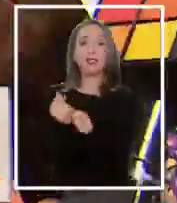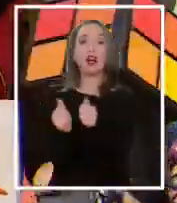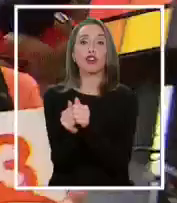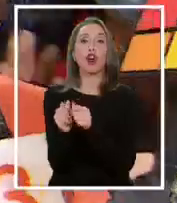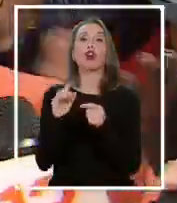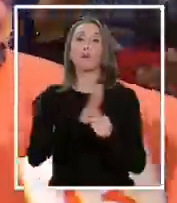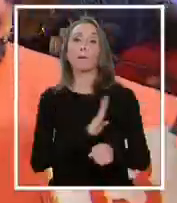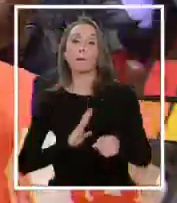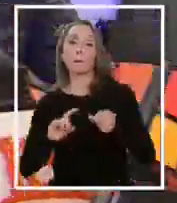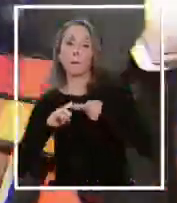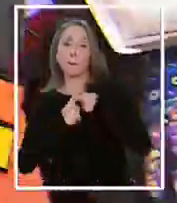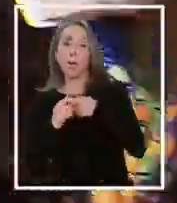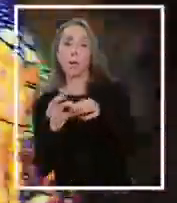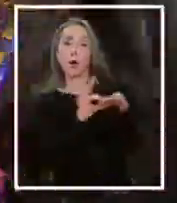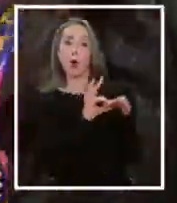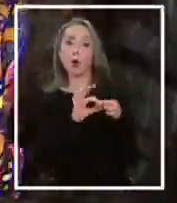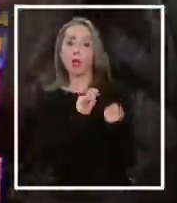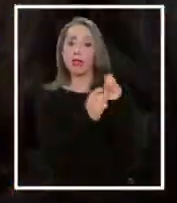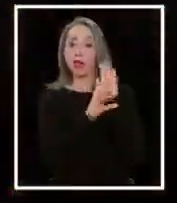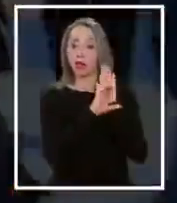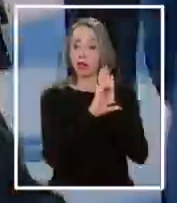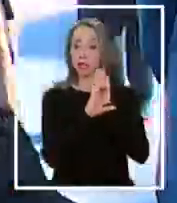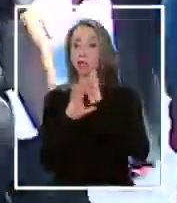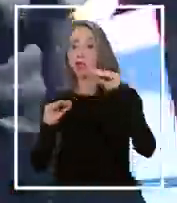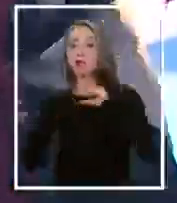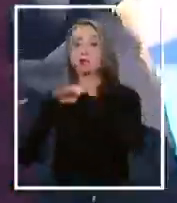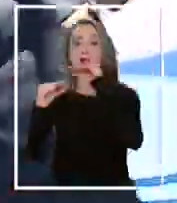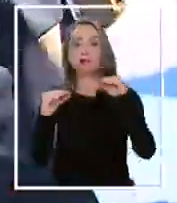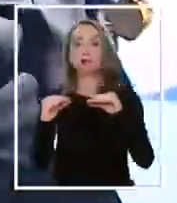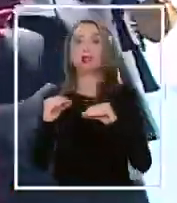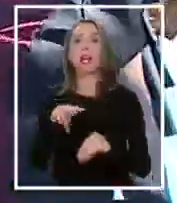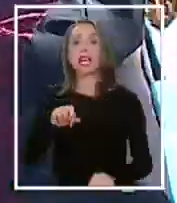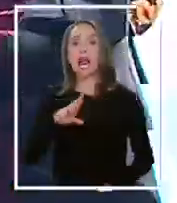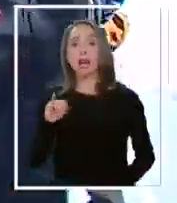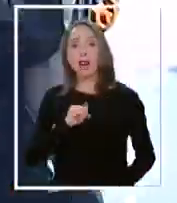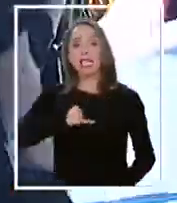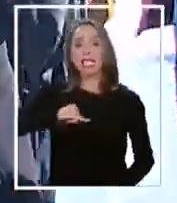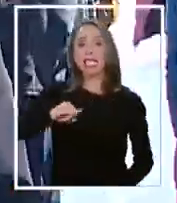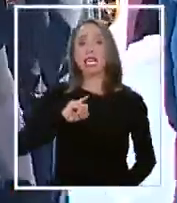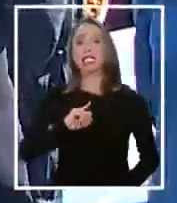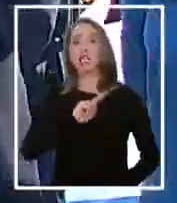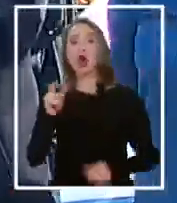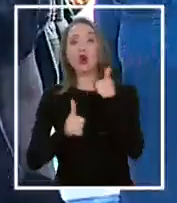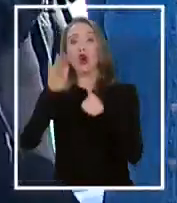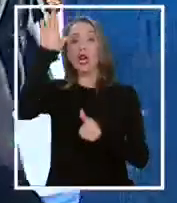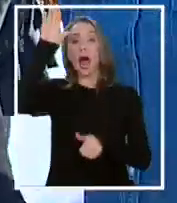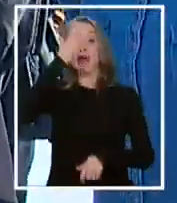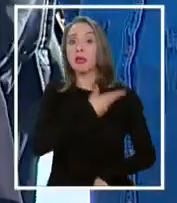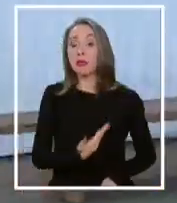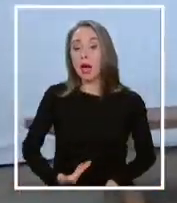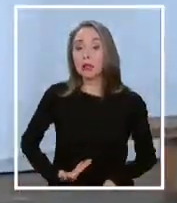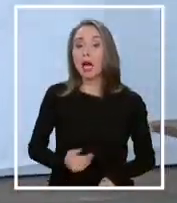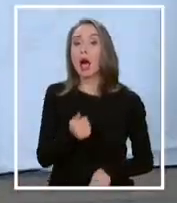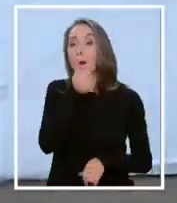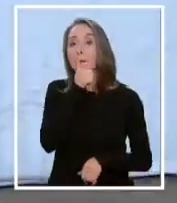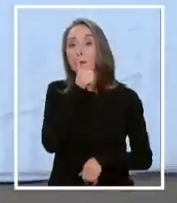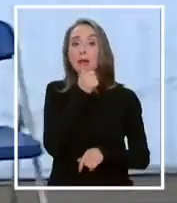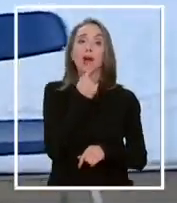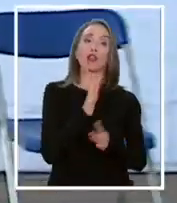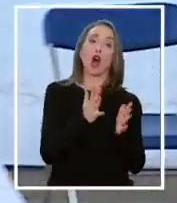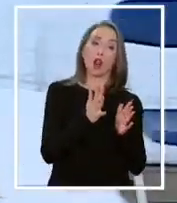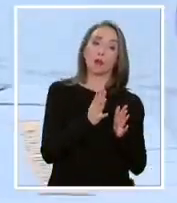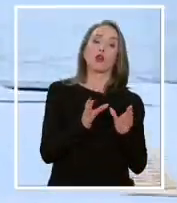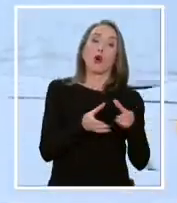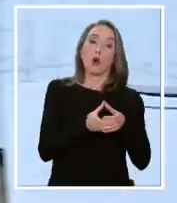resto de la unidad constituyente siguen desarrollándose bajará su candidatura de narváez es una de las posibilidades que en privado reconocen